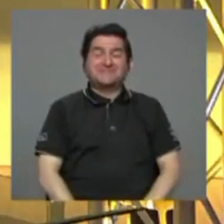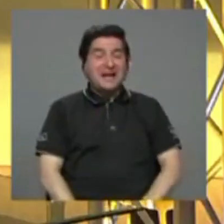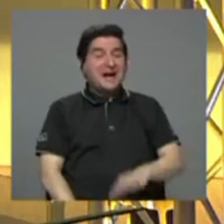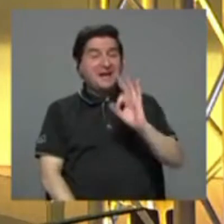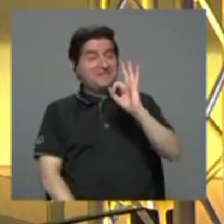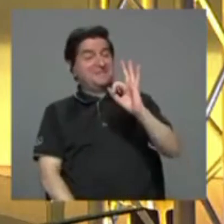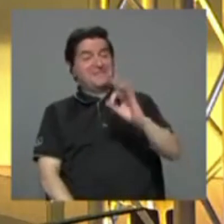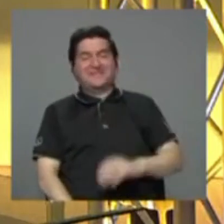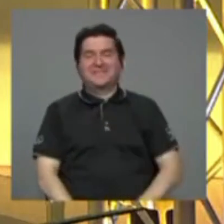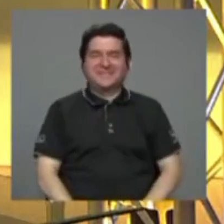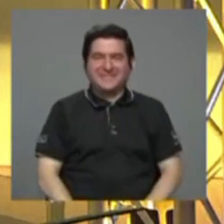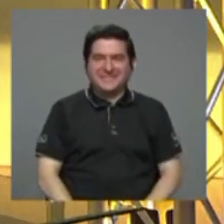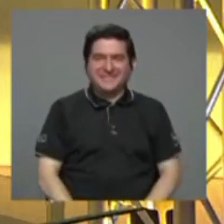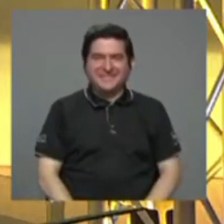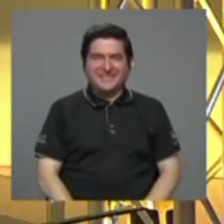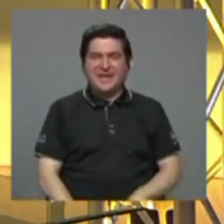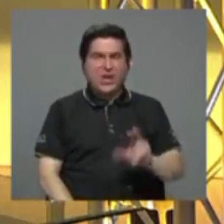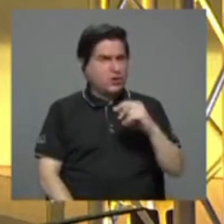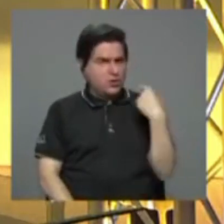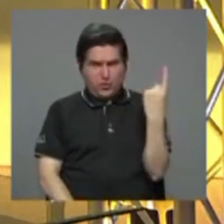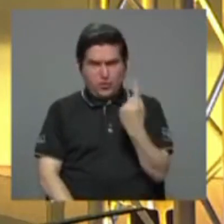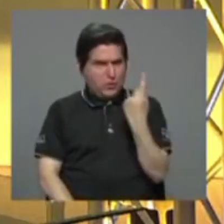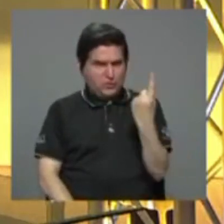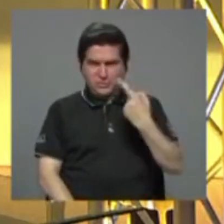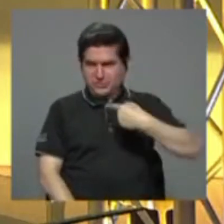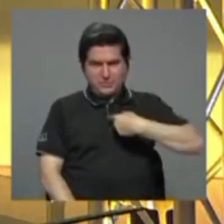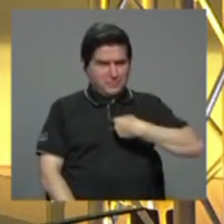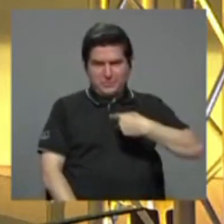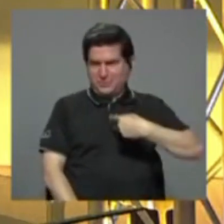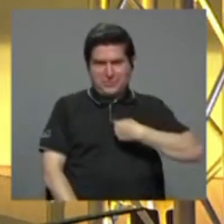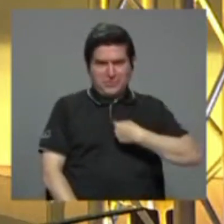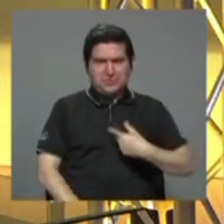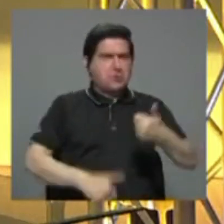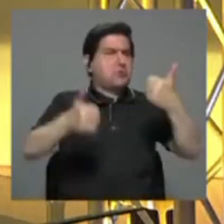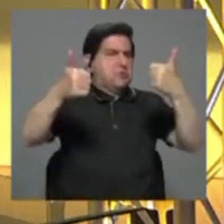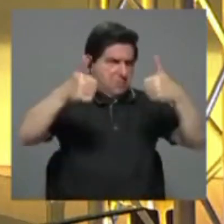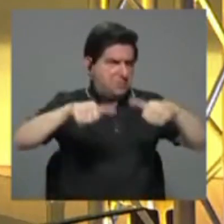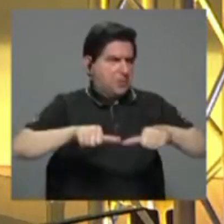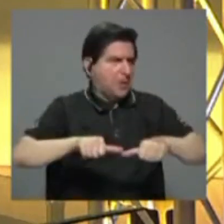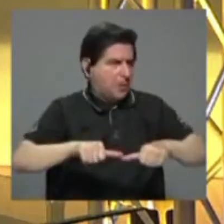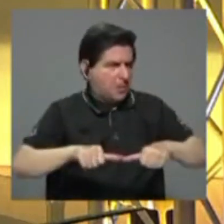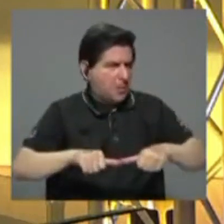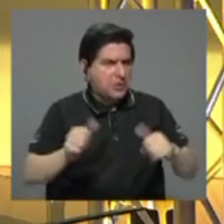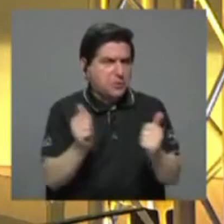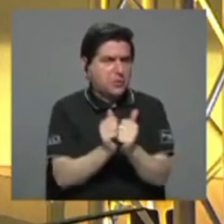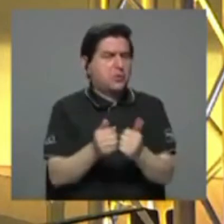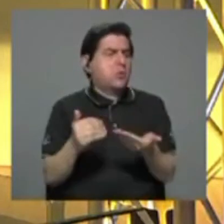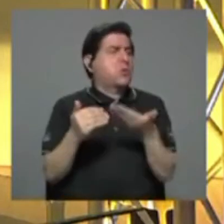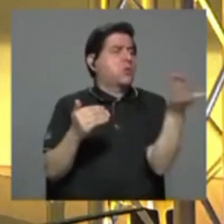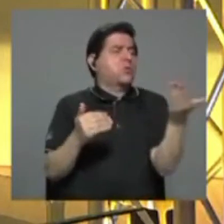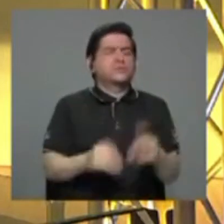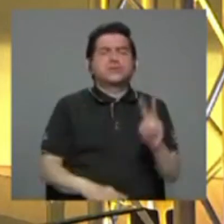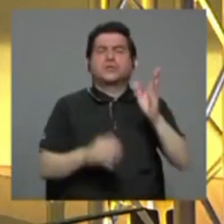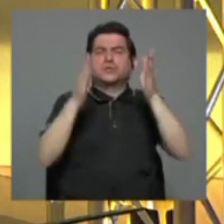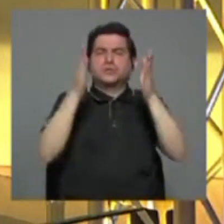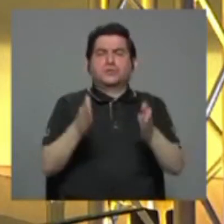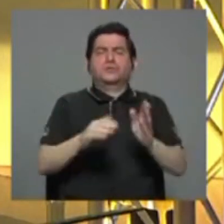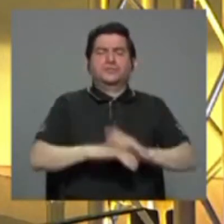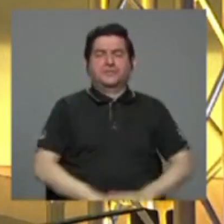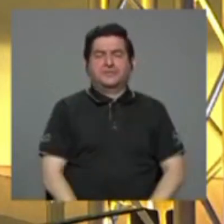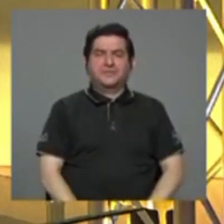no siempre yo estoy de acuerdo con muchas cosas de colegas y de gente,